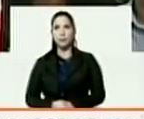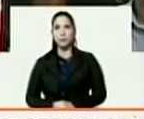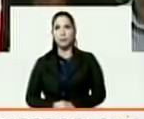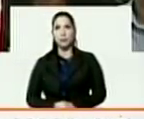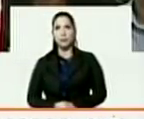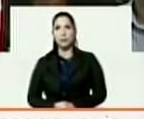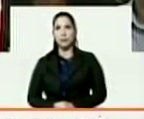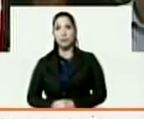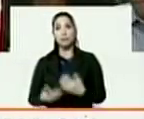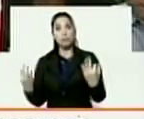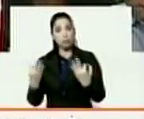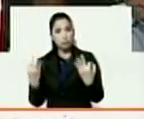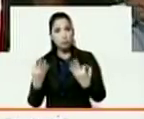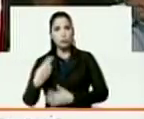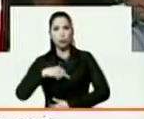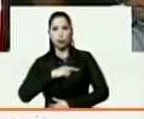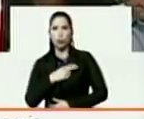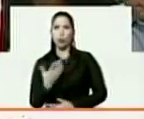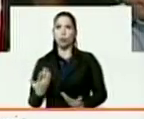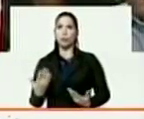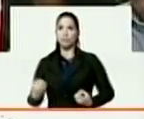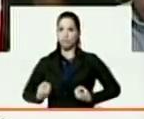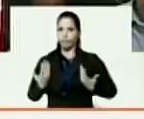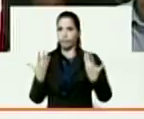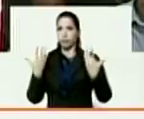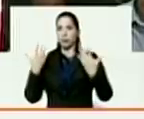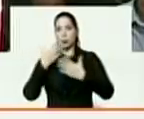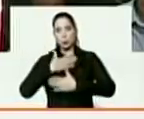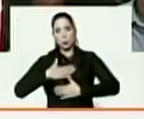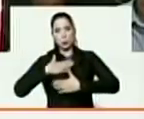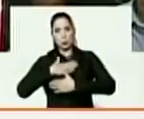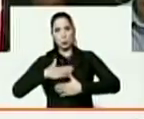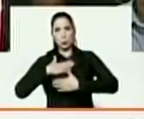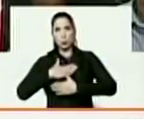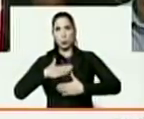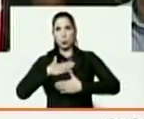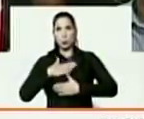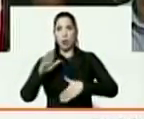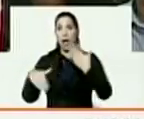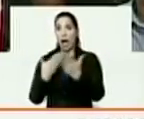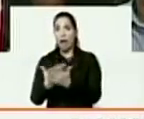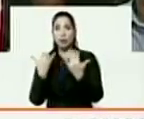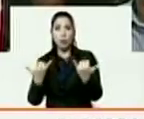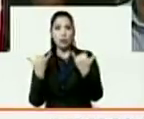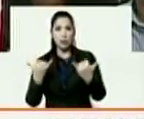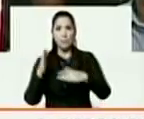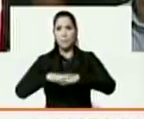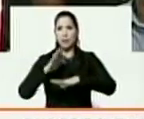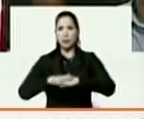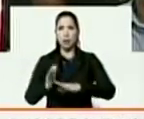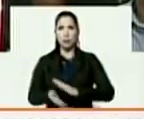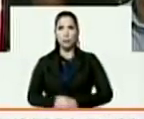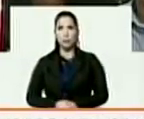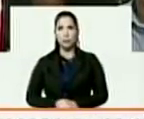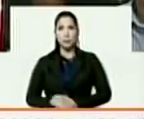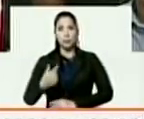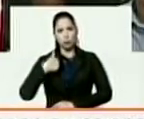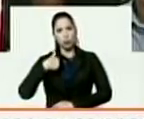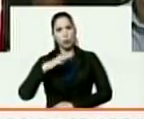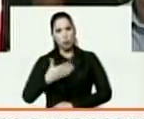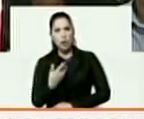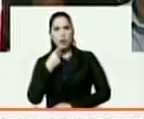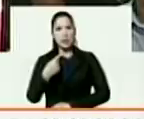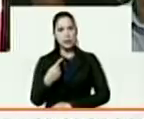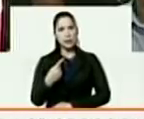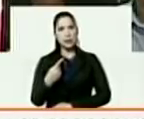verdad nos sentimos extremadamente satisfechos con lo que hasta ahora ha ocurrido y yo puedo decirte mari